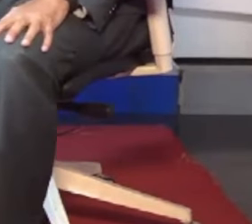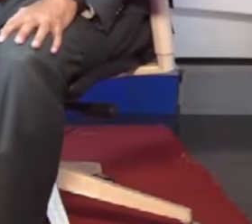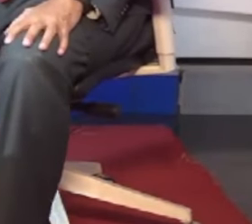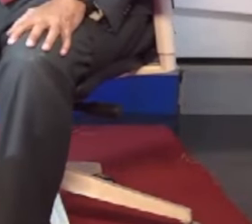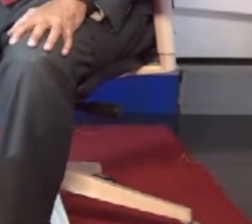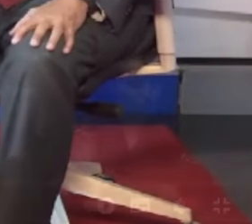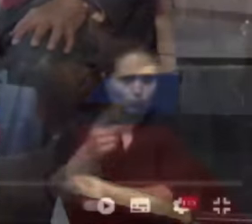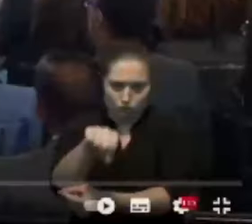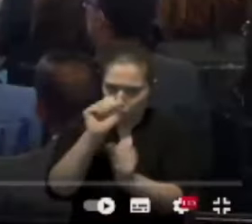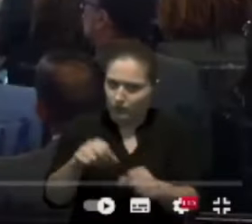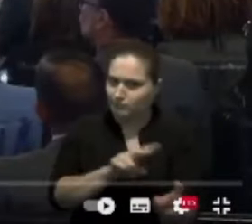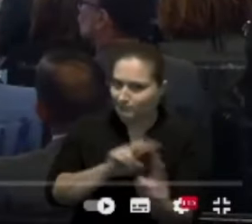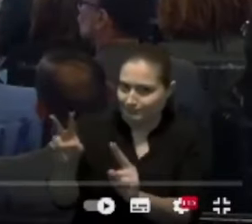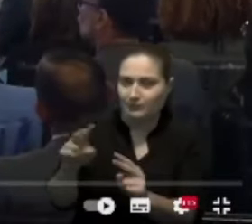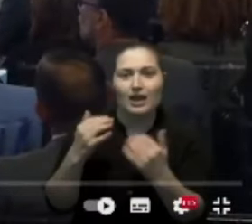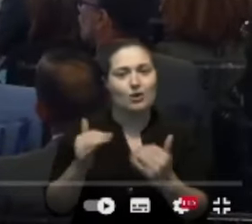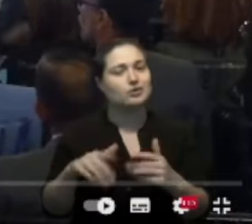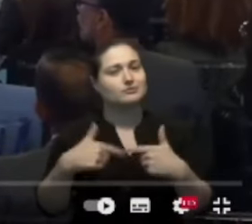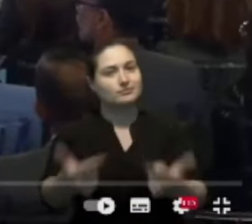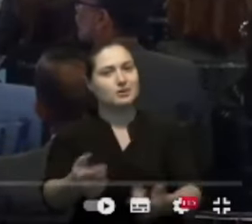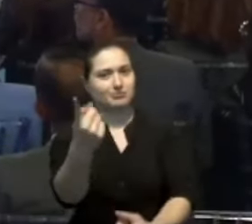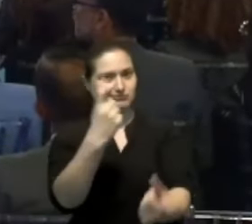Hipólito pregun